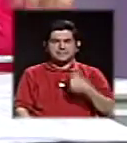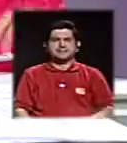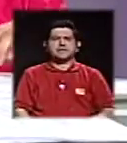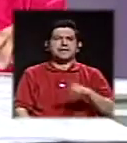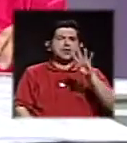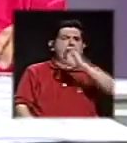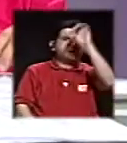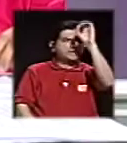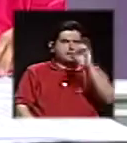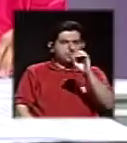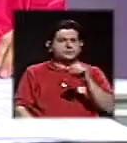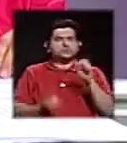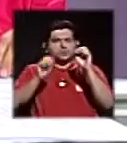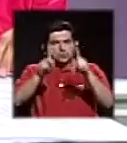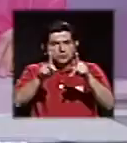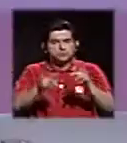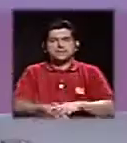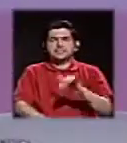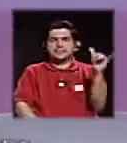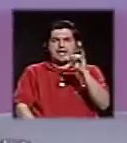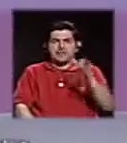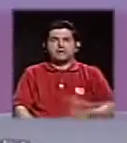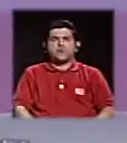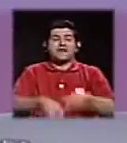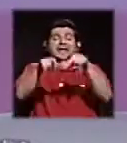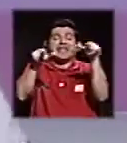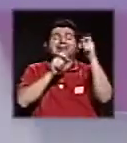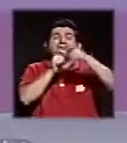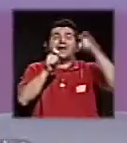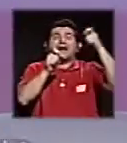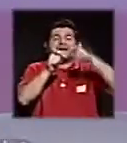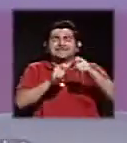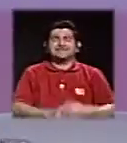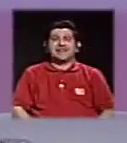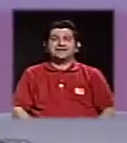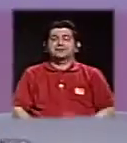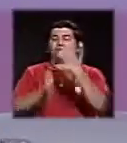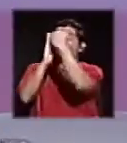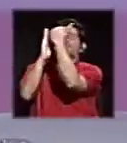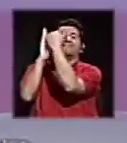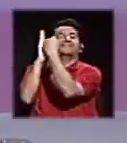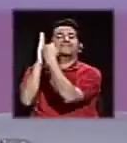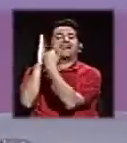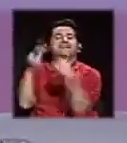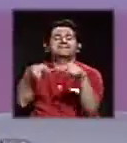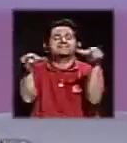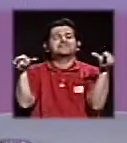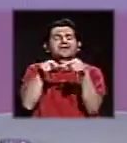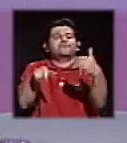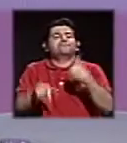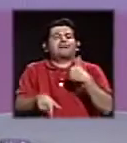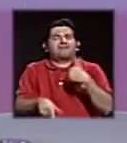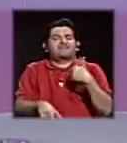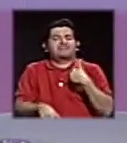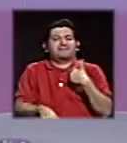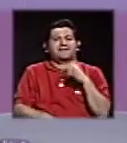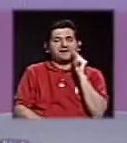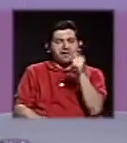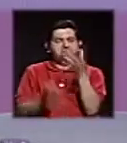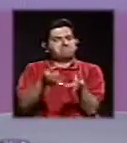40% sino que también la ubicación el ranking digamos verdad desde donde se